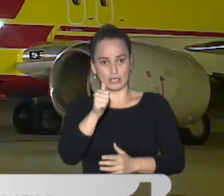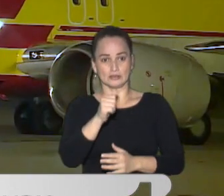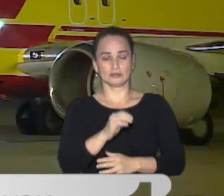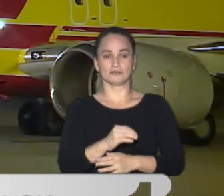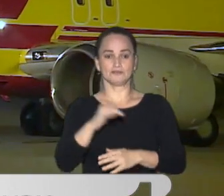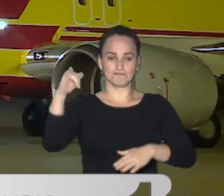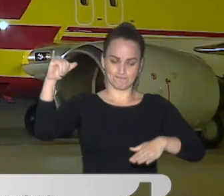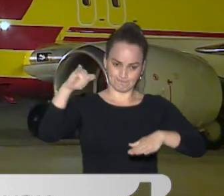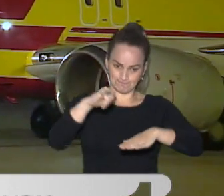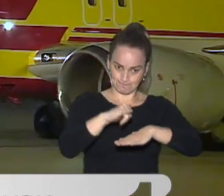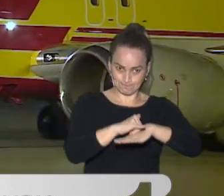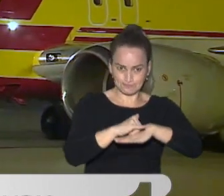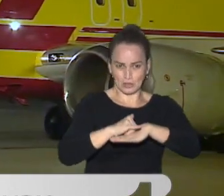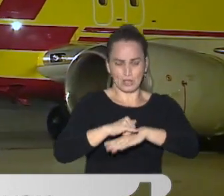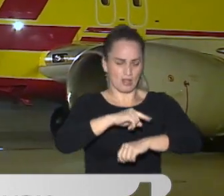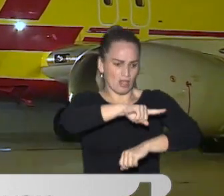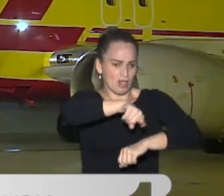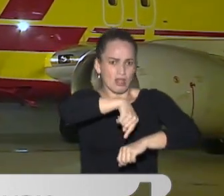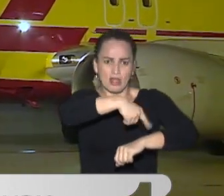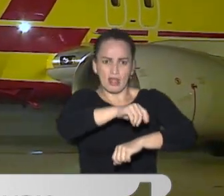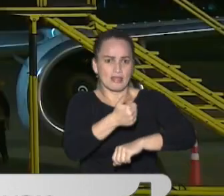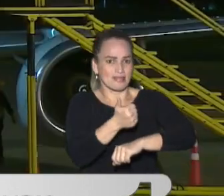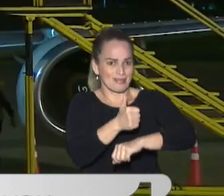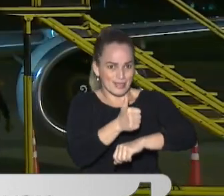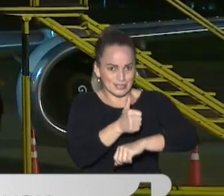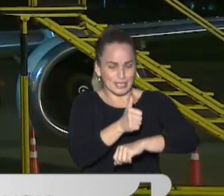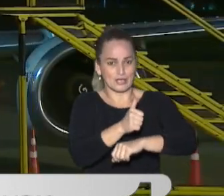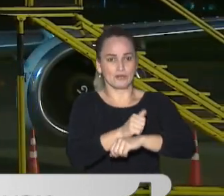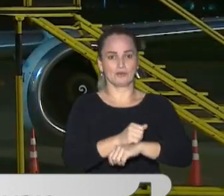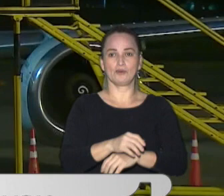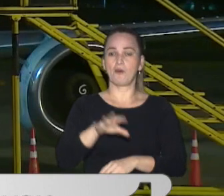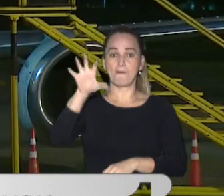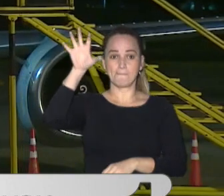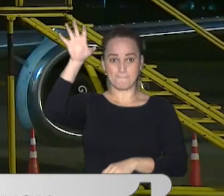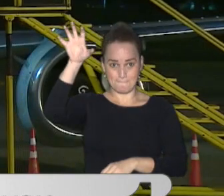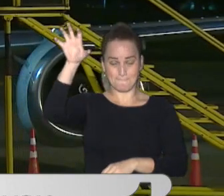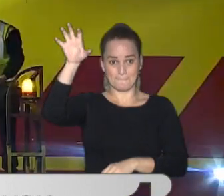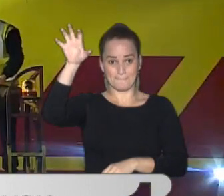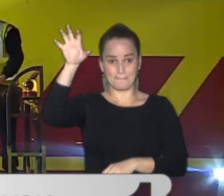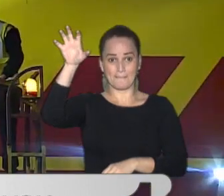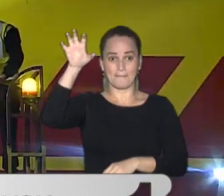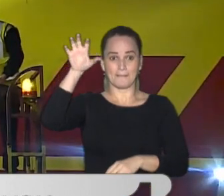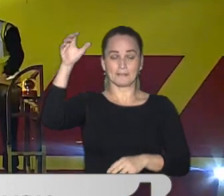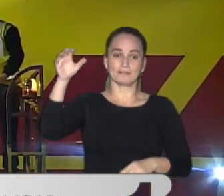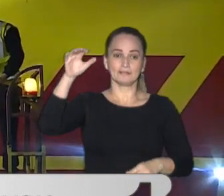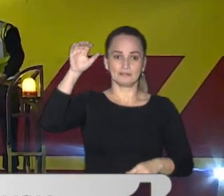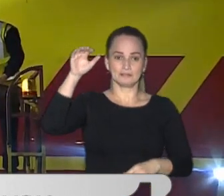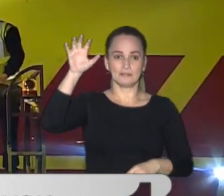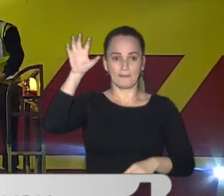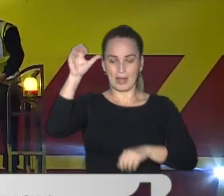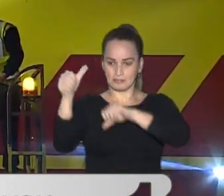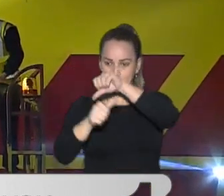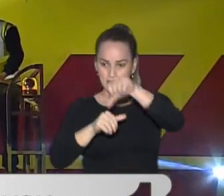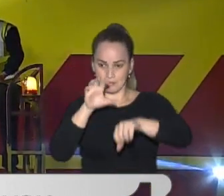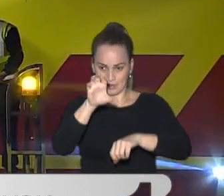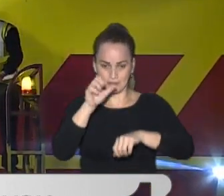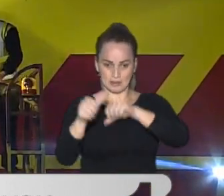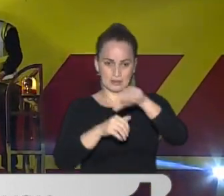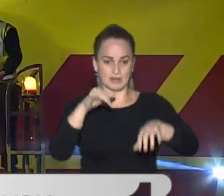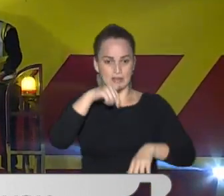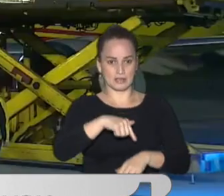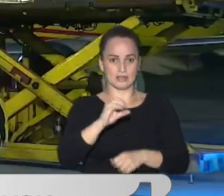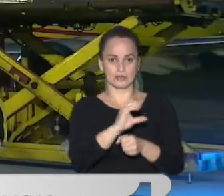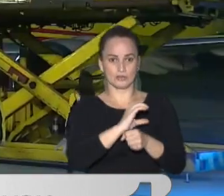colombiano. La ruta de más de 10 horas se dio así: Bruselas, Miami, Panamá y finalmente Bogotá. Los recién